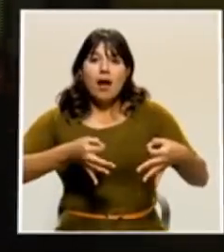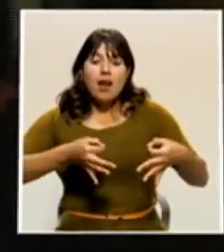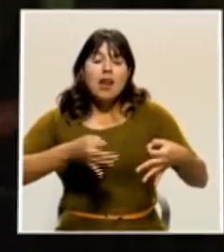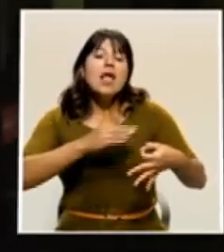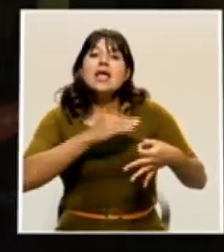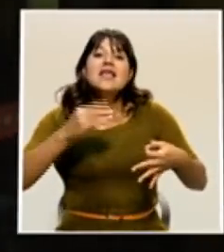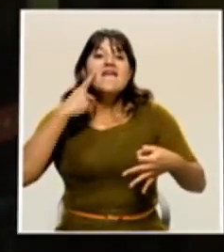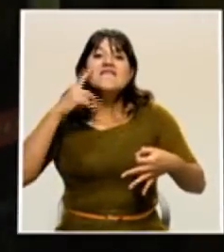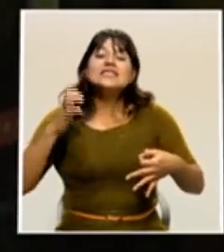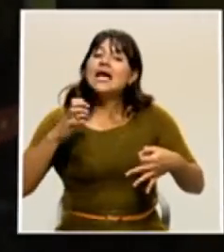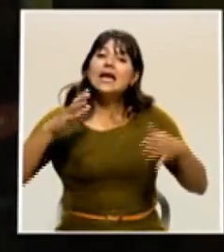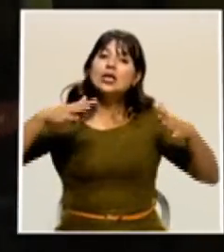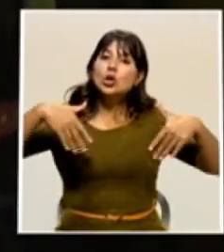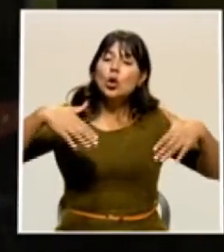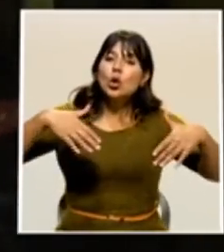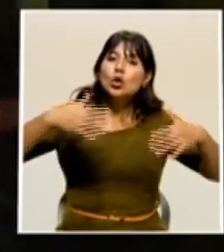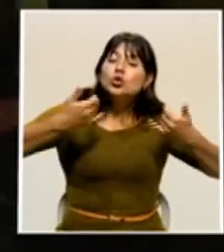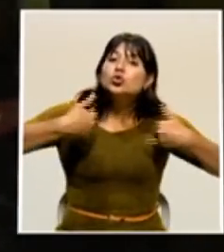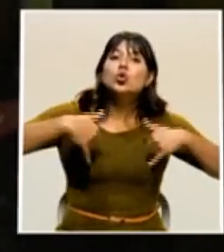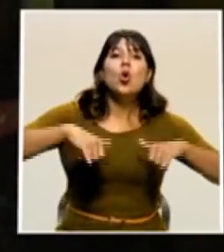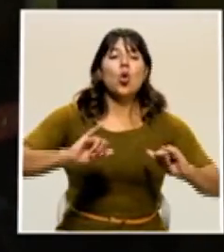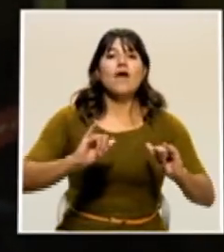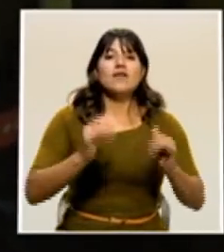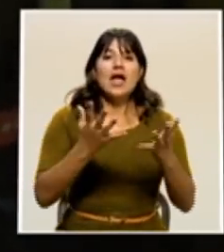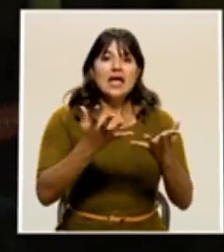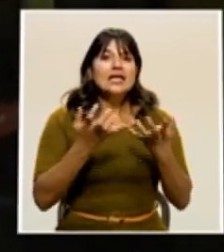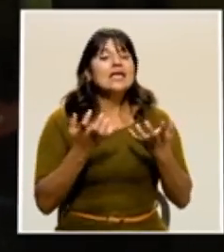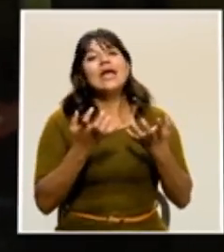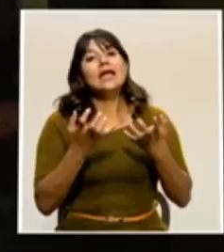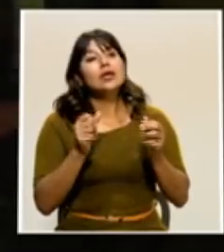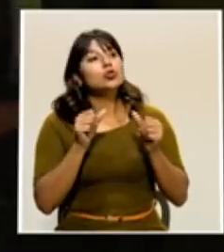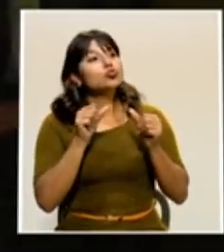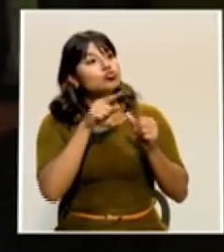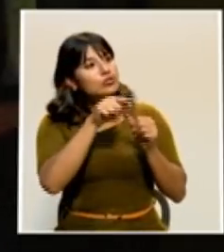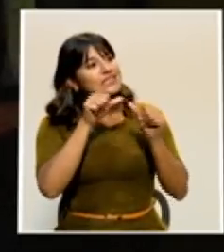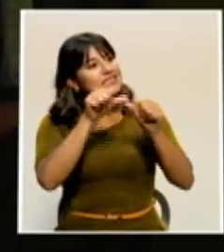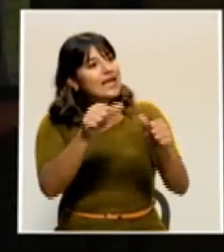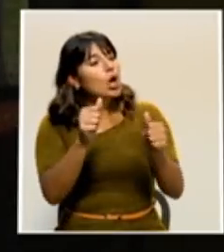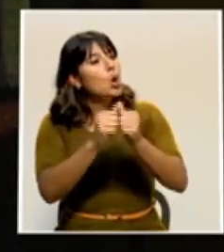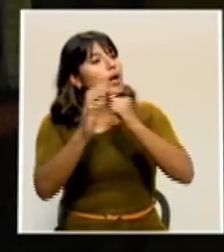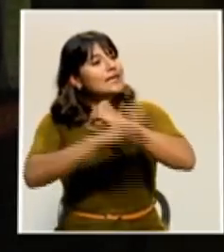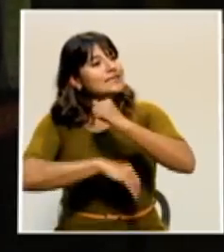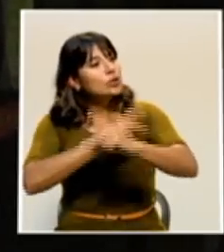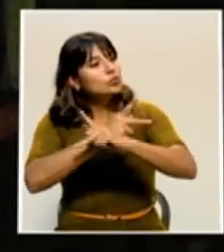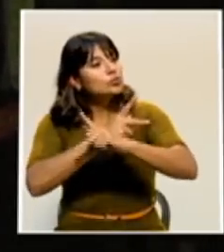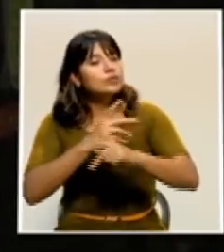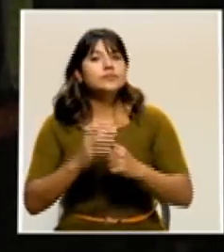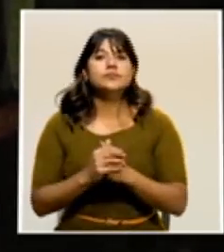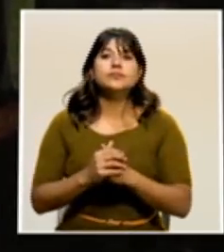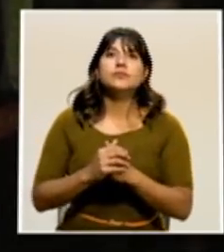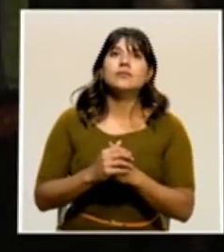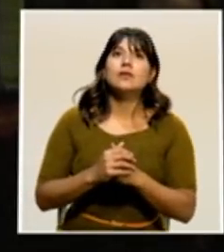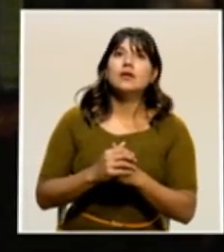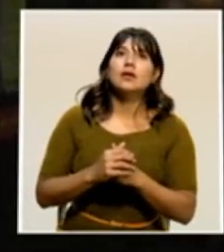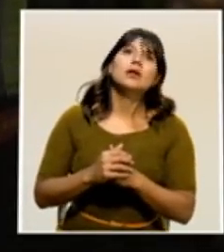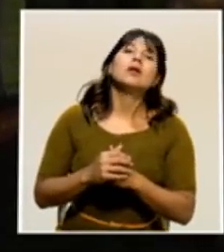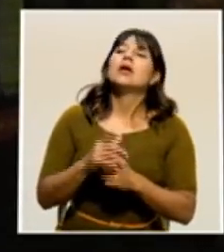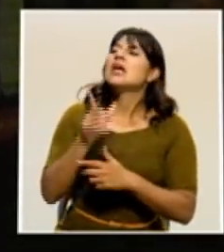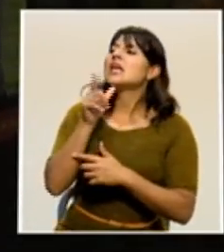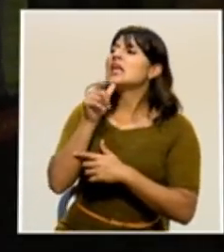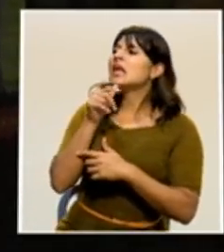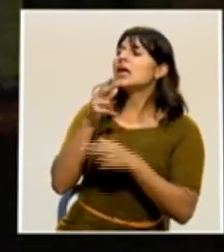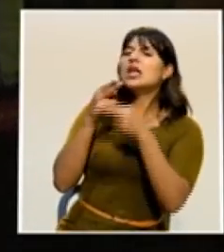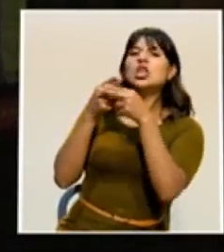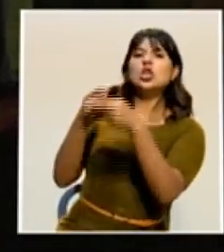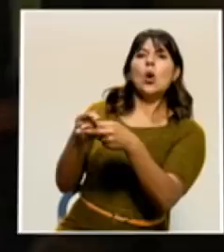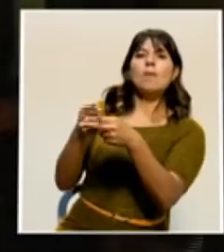la Fiscalía todavía mantiene la intención de someterlo a medidas cautelares? ¿Quién nombra a los magistrados de la Corte Suprema de